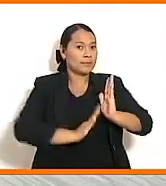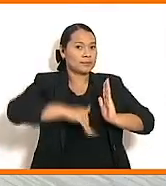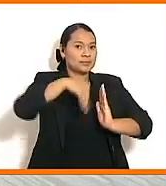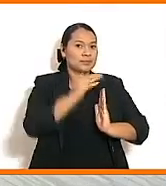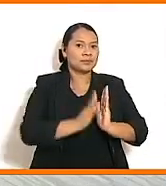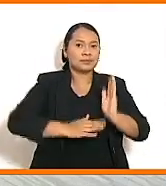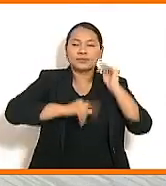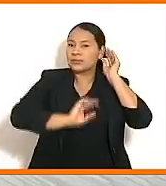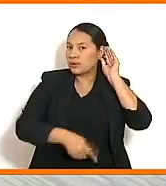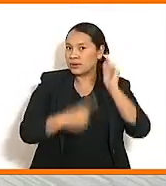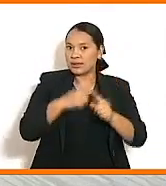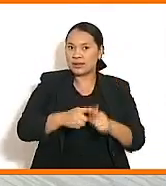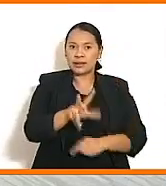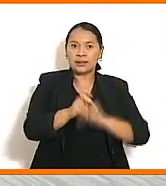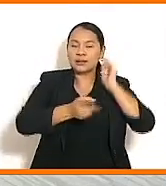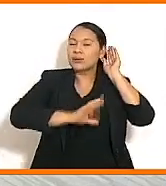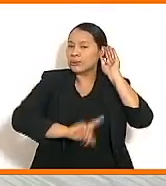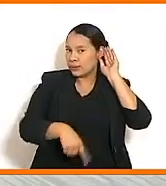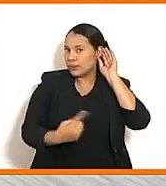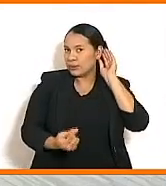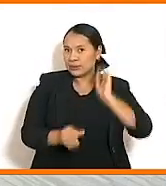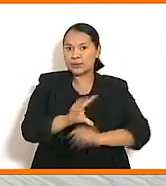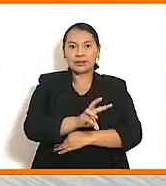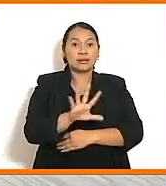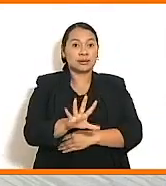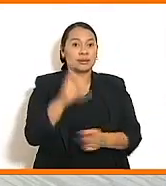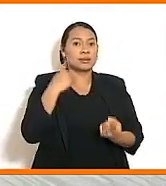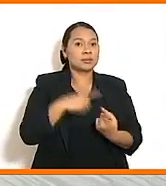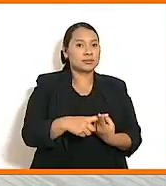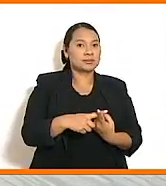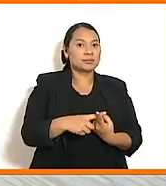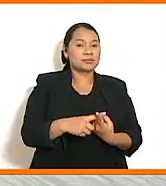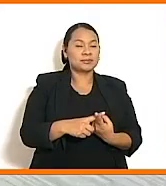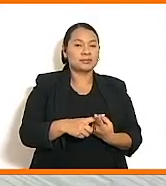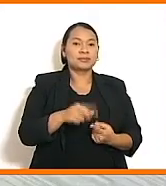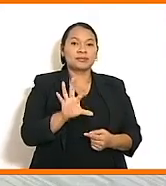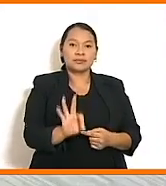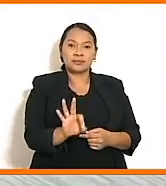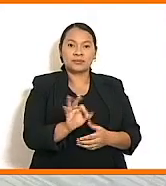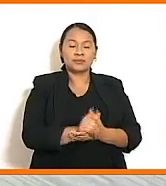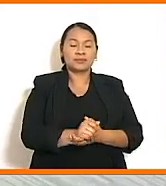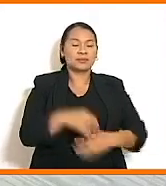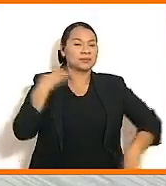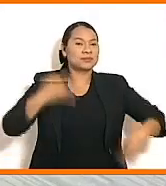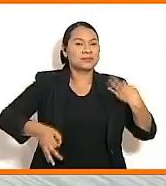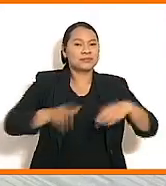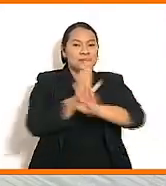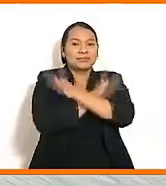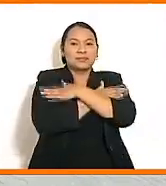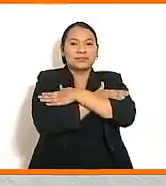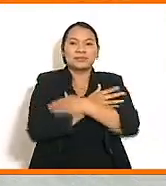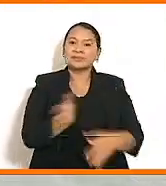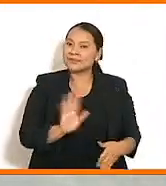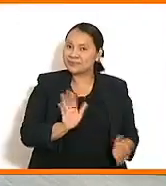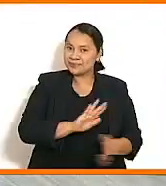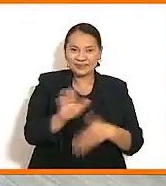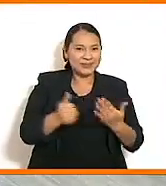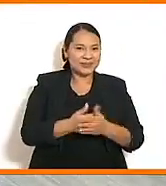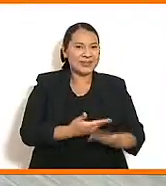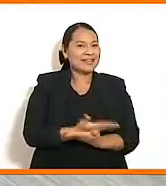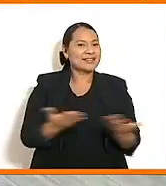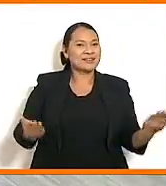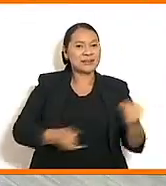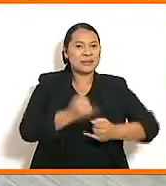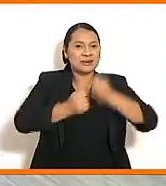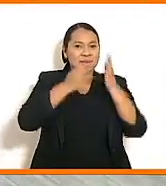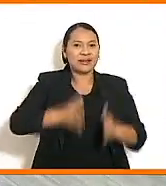Para Multi X, 3X y para más 1, 65 más 9. Felicidades, nos despedimos deseándote una